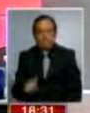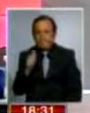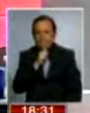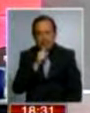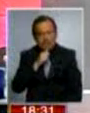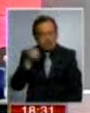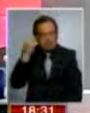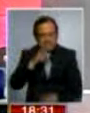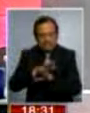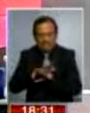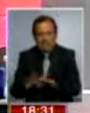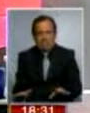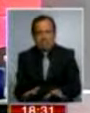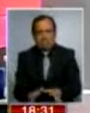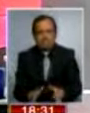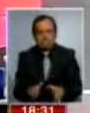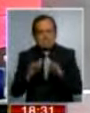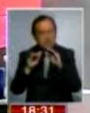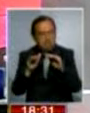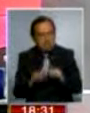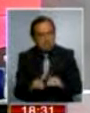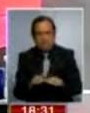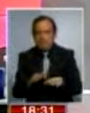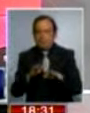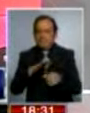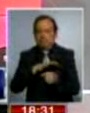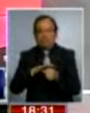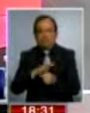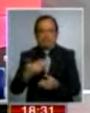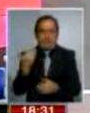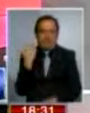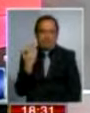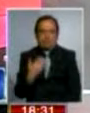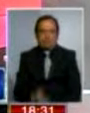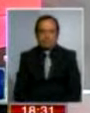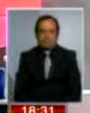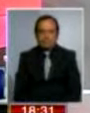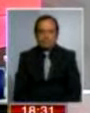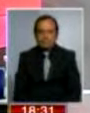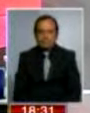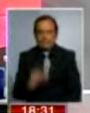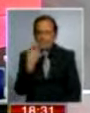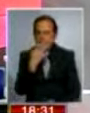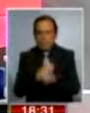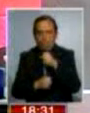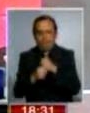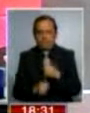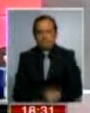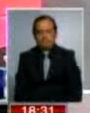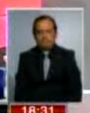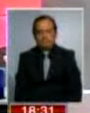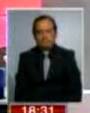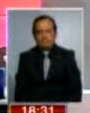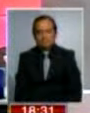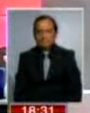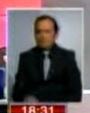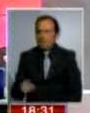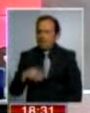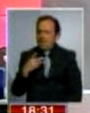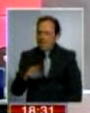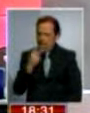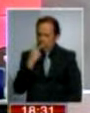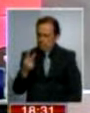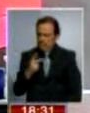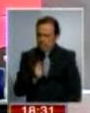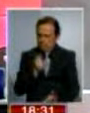avanzó absolutamente en nada. Estamos en iguales condiciones. Iguales condiciones que hace 4 años. Iguales condiciones. ¿Ha habido inversión en los